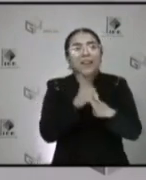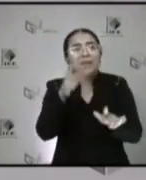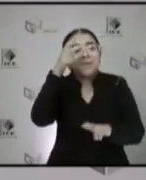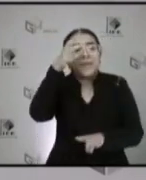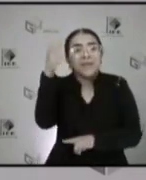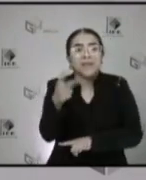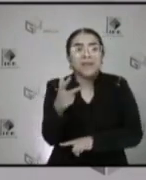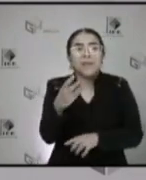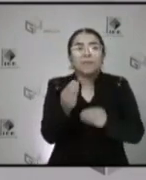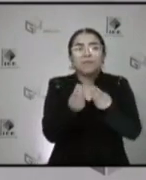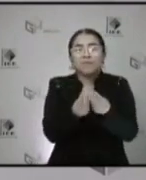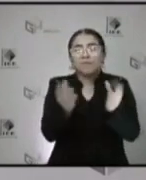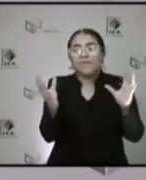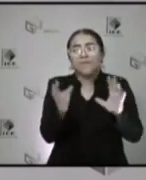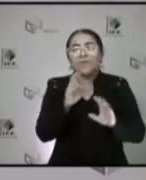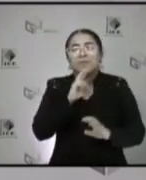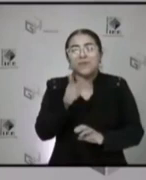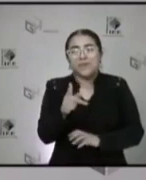Hidalgo mucho mejor.